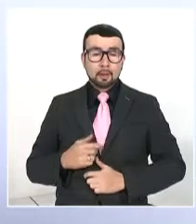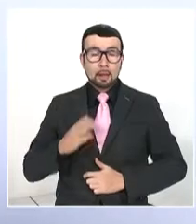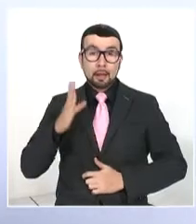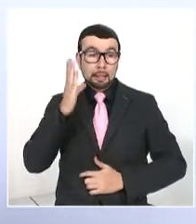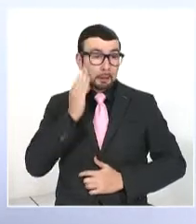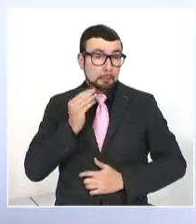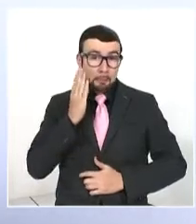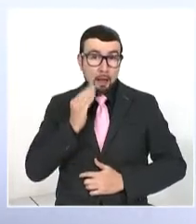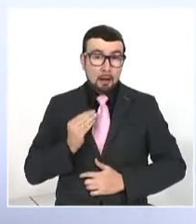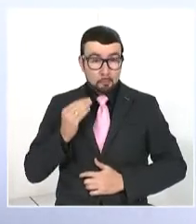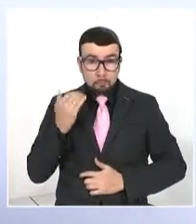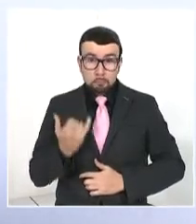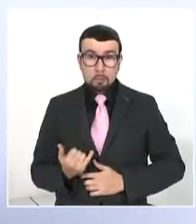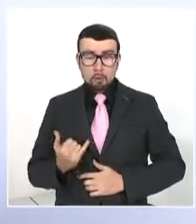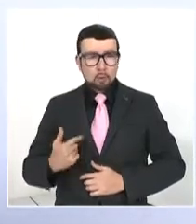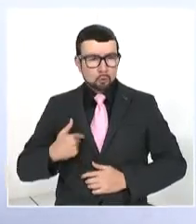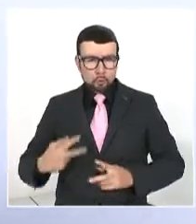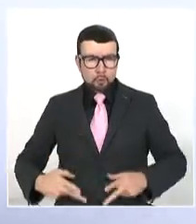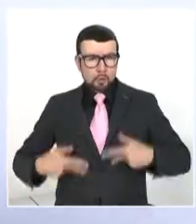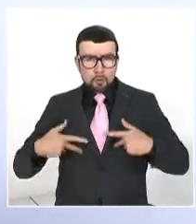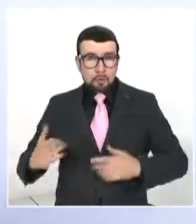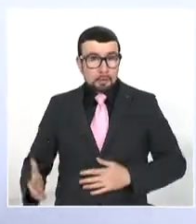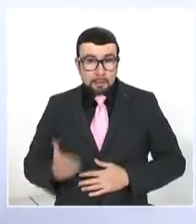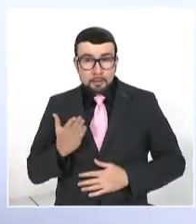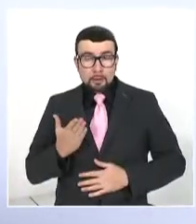experiencia, la